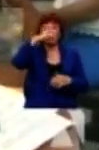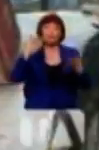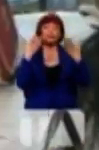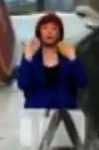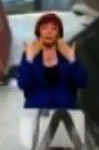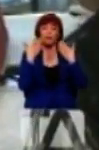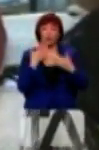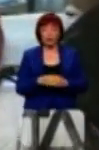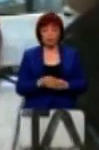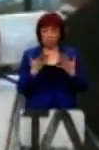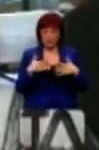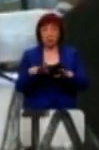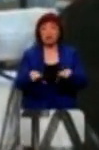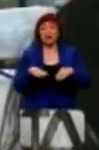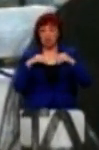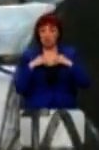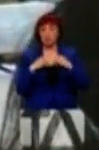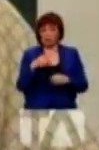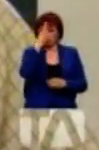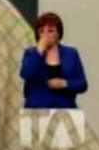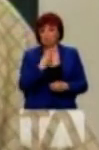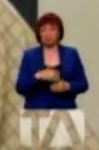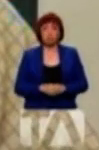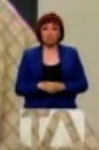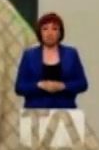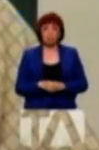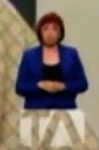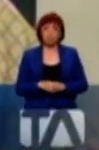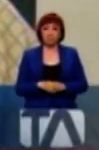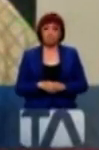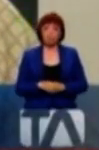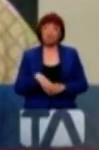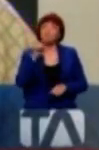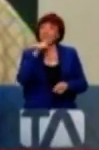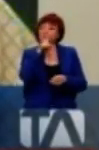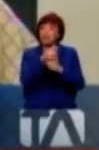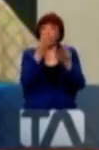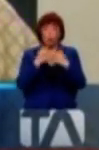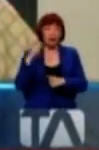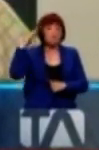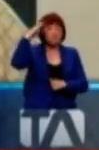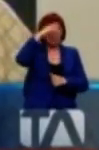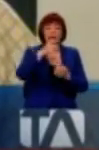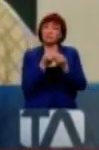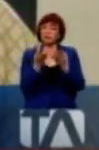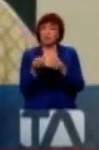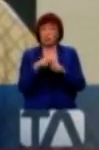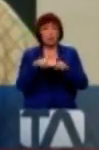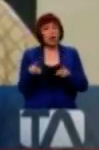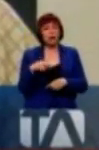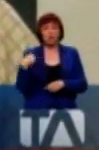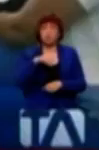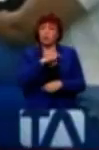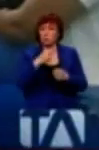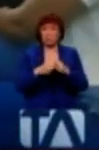la medida se acata sin mayores contratiempos. A pesar de tener confluencia de viajes al mismo tiempo, no ha habido mayor dificultad